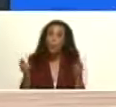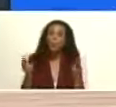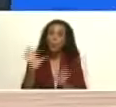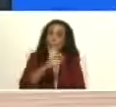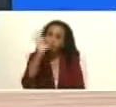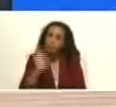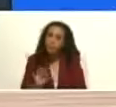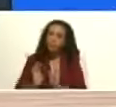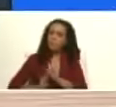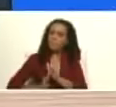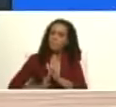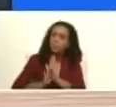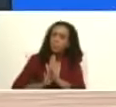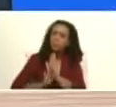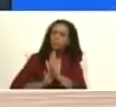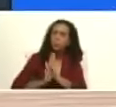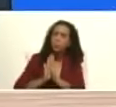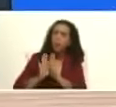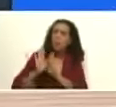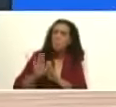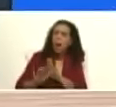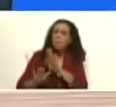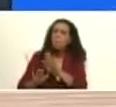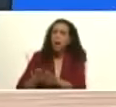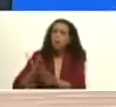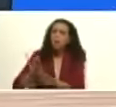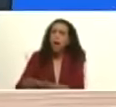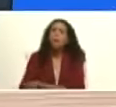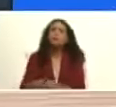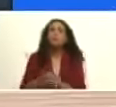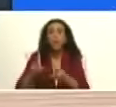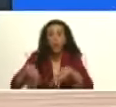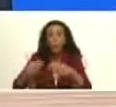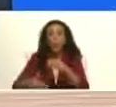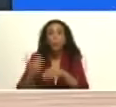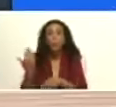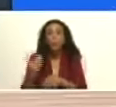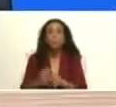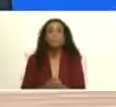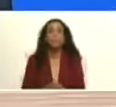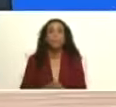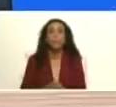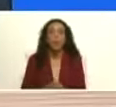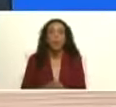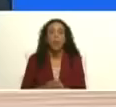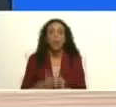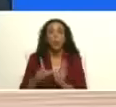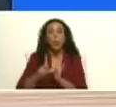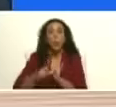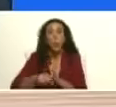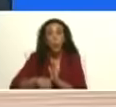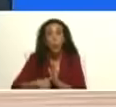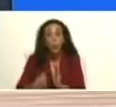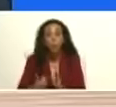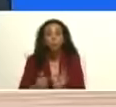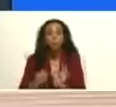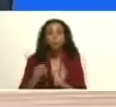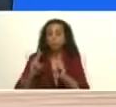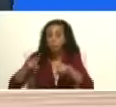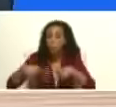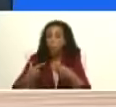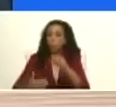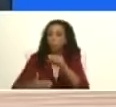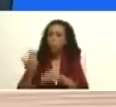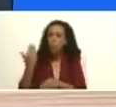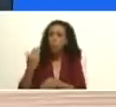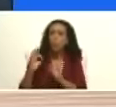sido la recuperación paulatina y sostenida de la nueva CBG, luego de la remozón que le